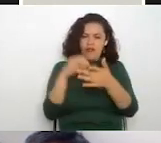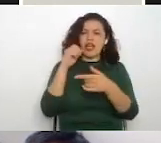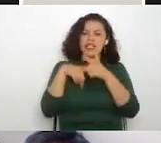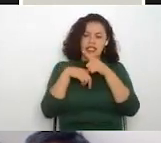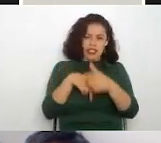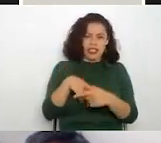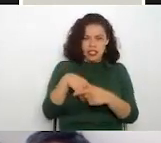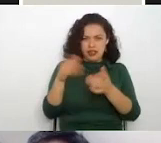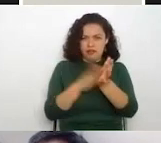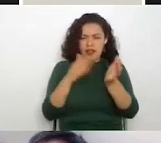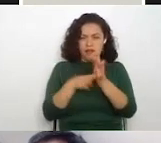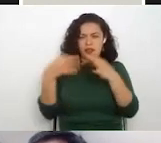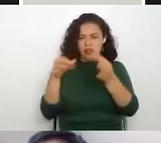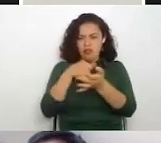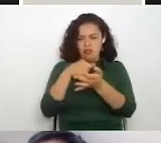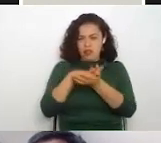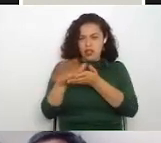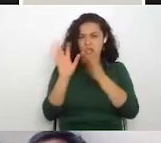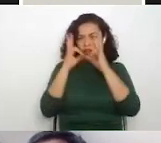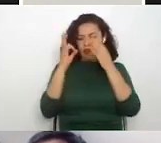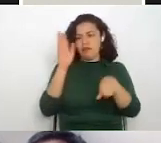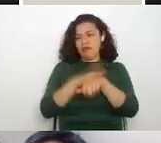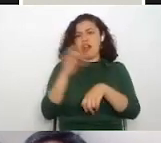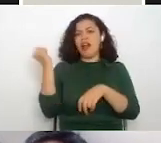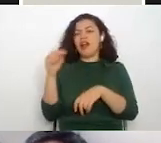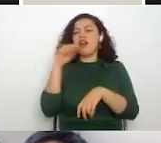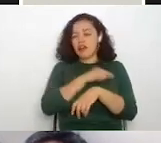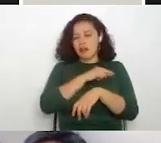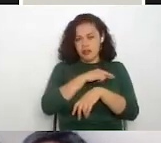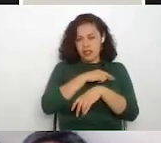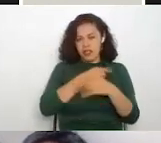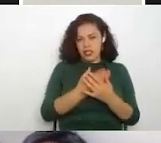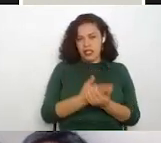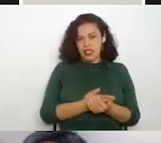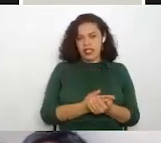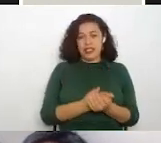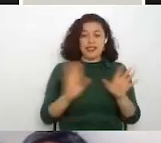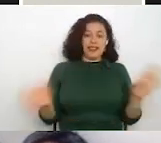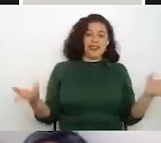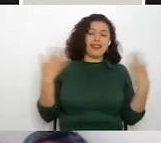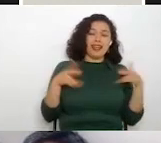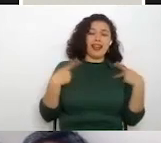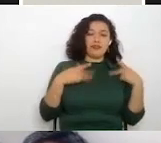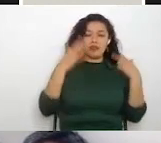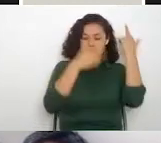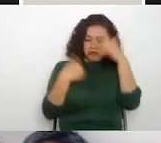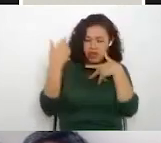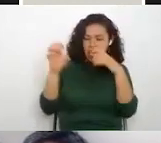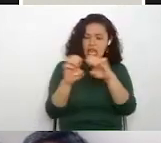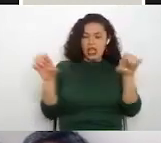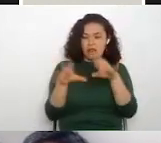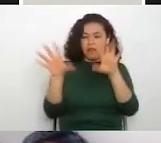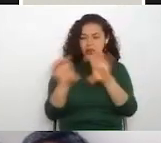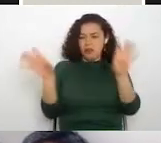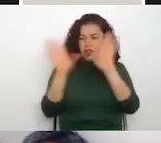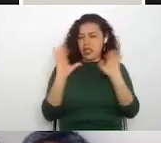el documento de manera impresa, que es la forma más rápida, aunque si ya los analistas tienen un equipo de cómputo disponible,